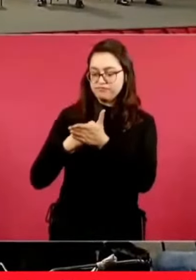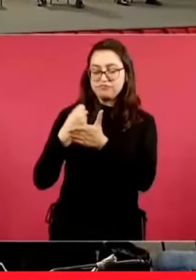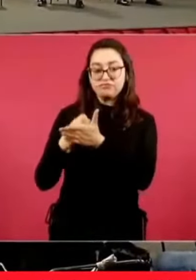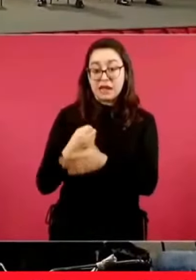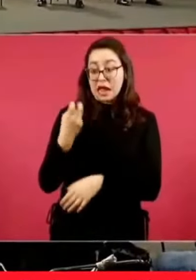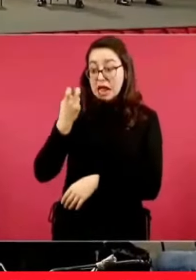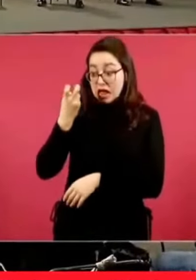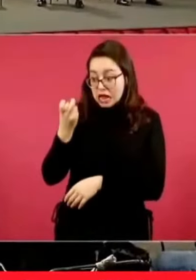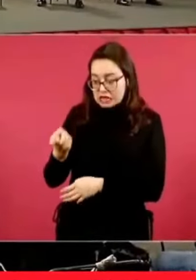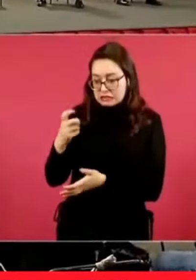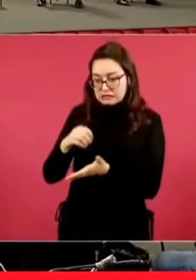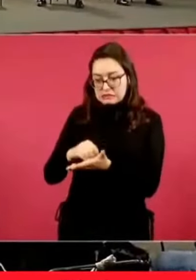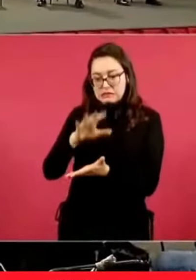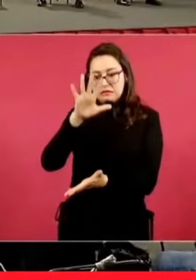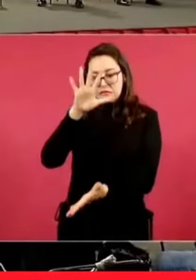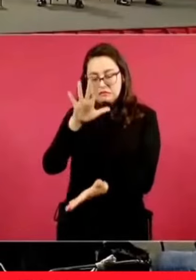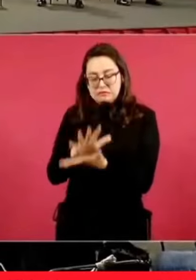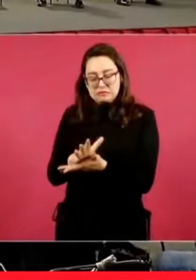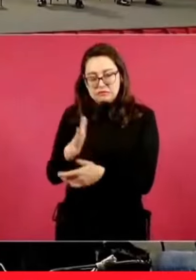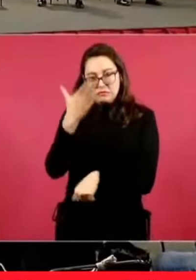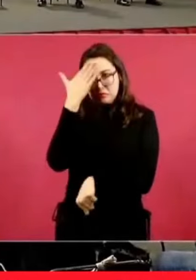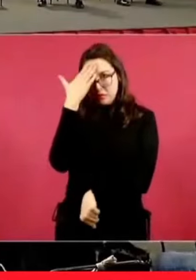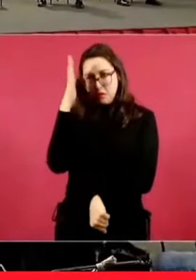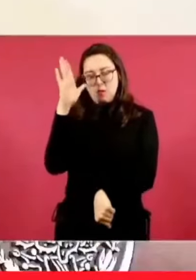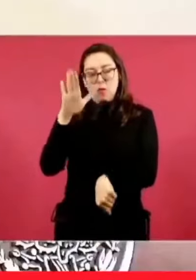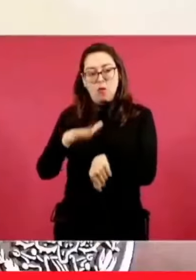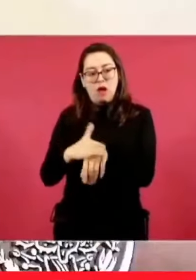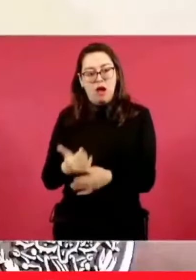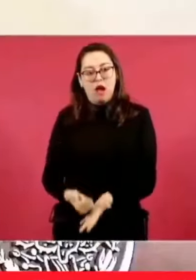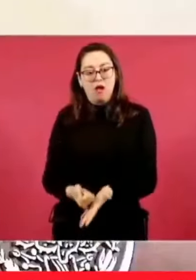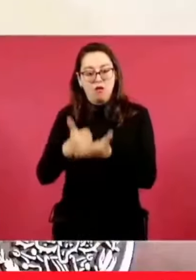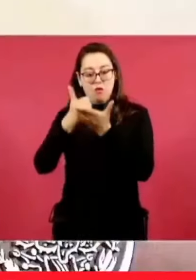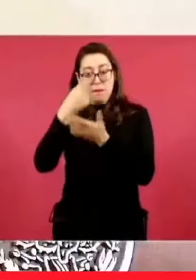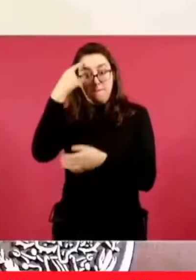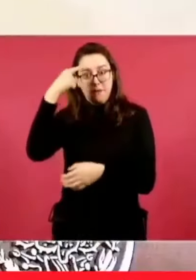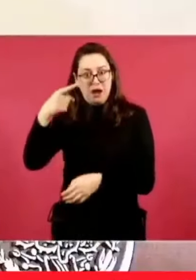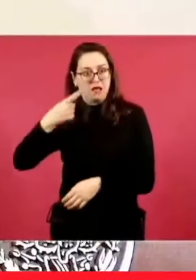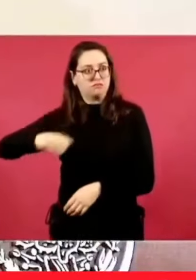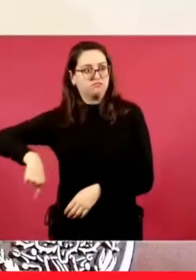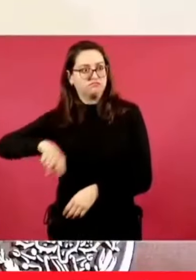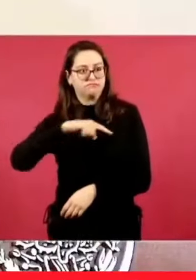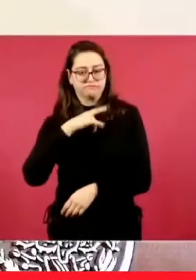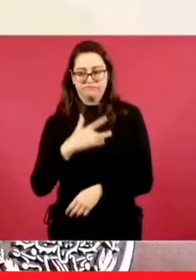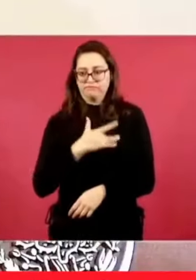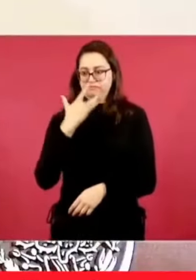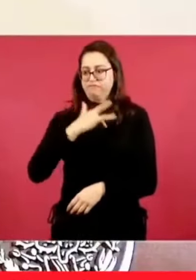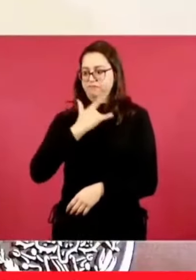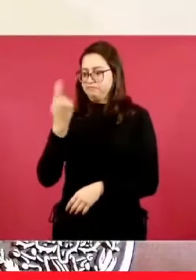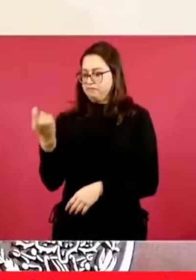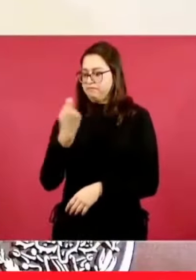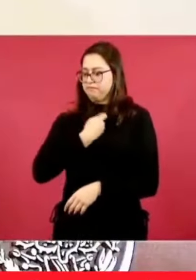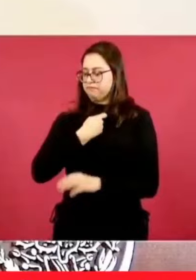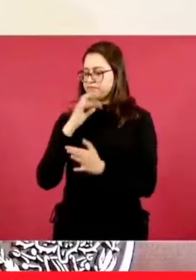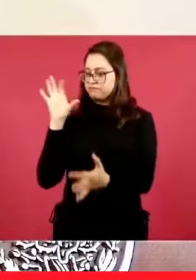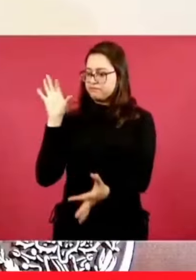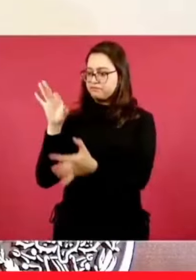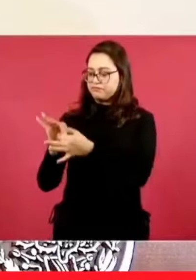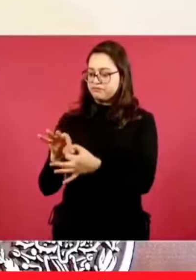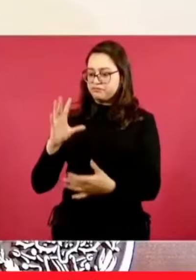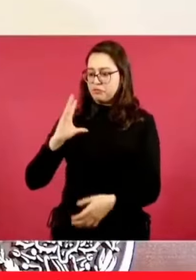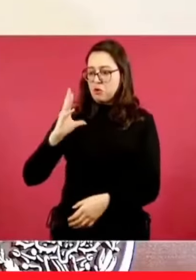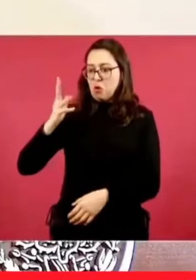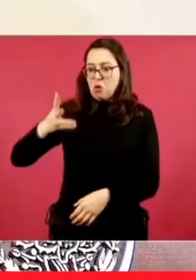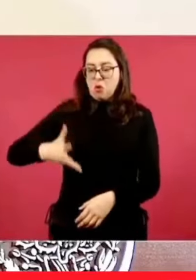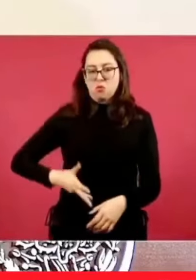fortalecer la identidad y construir soberanía. Entonces, avanzamos construyendo el futuro,